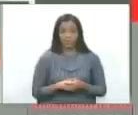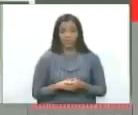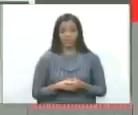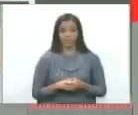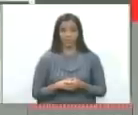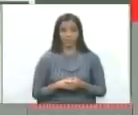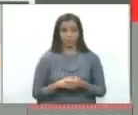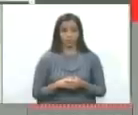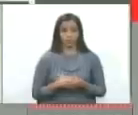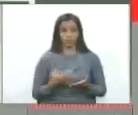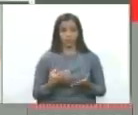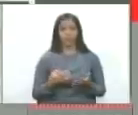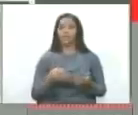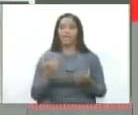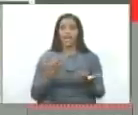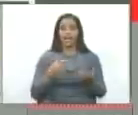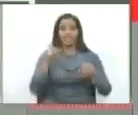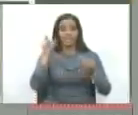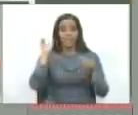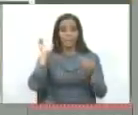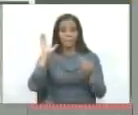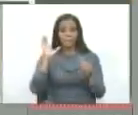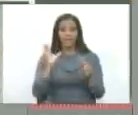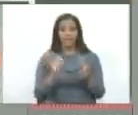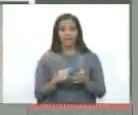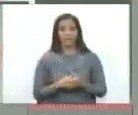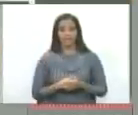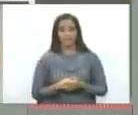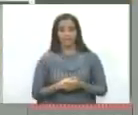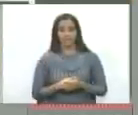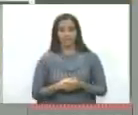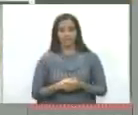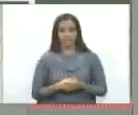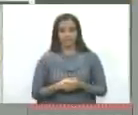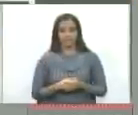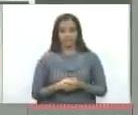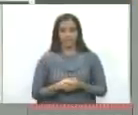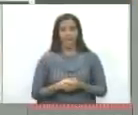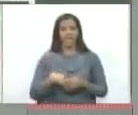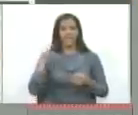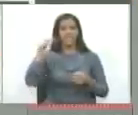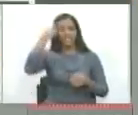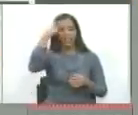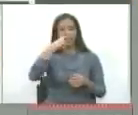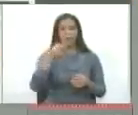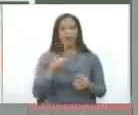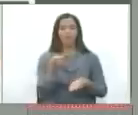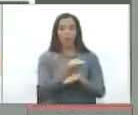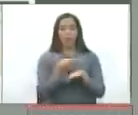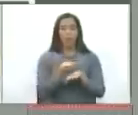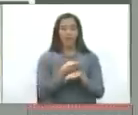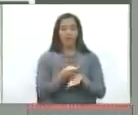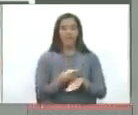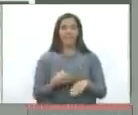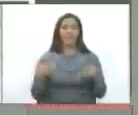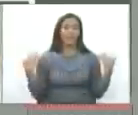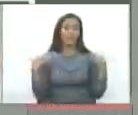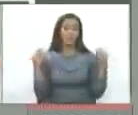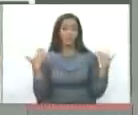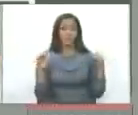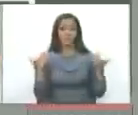¿Y quién gobierna este país? Decían ellos. Aquí está el pueblo gobernando hace tiempo.